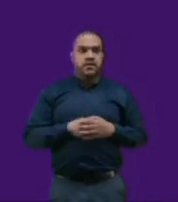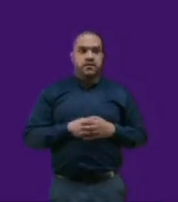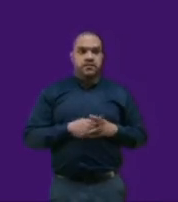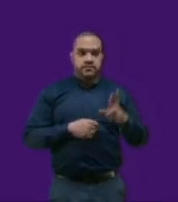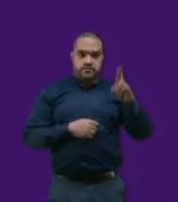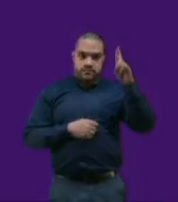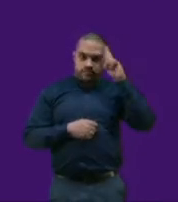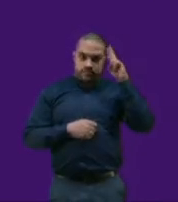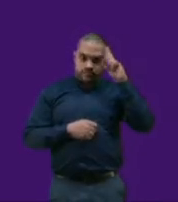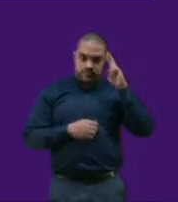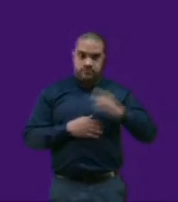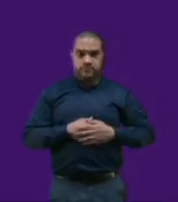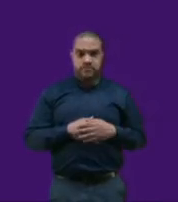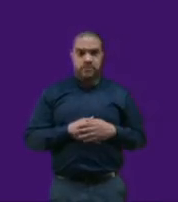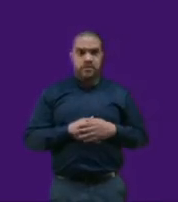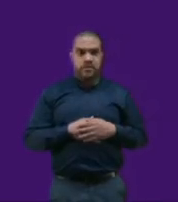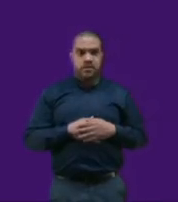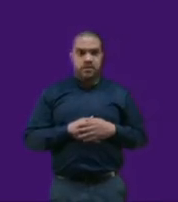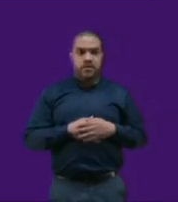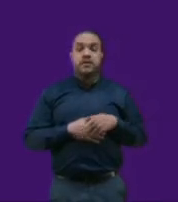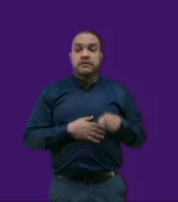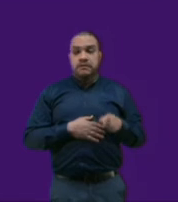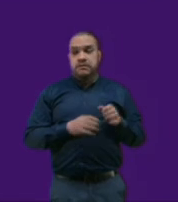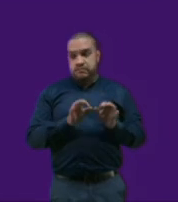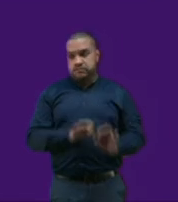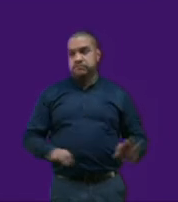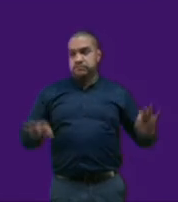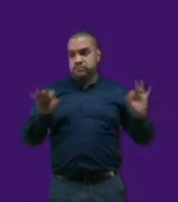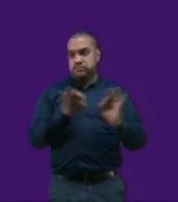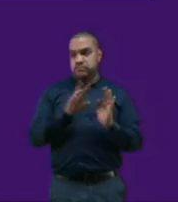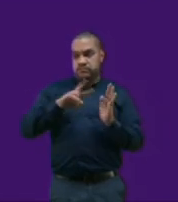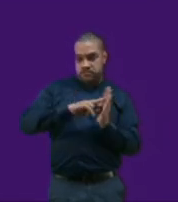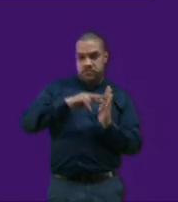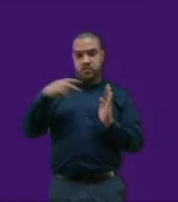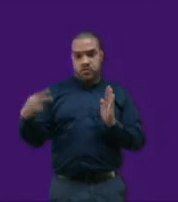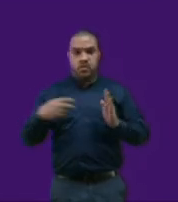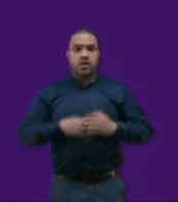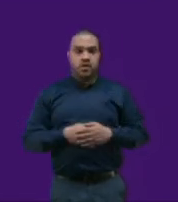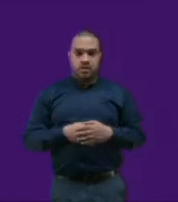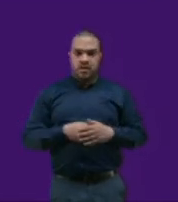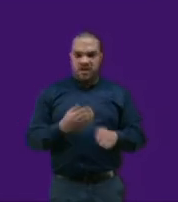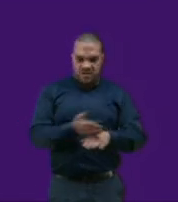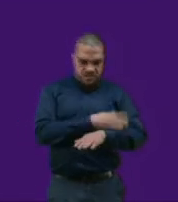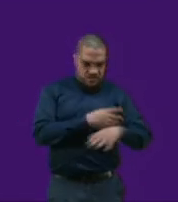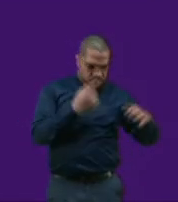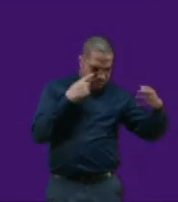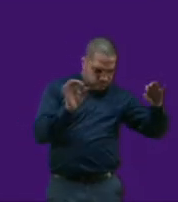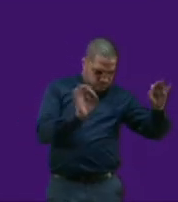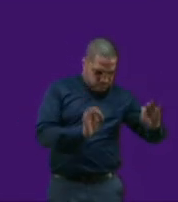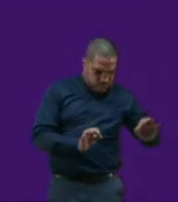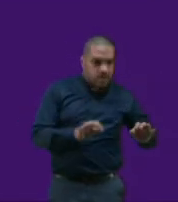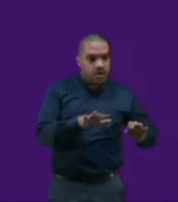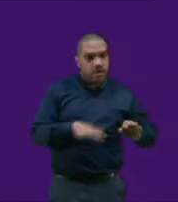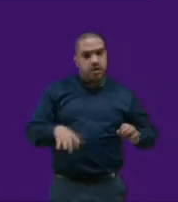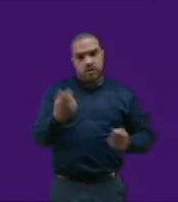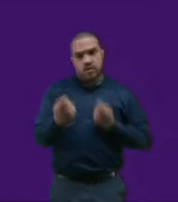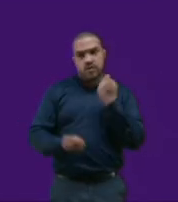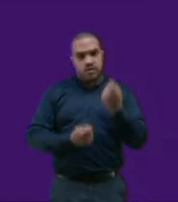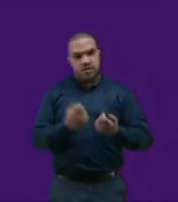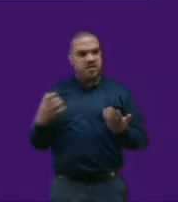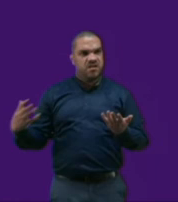de tecnología, pues hay que estar muy bien preparado. Y el negocio básicamente lo que busca